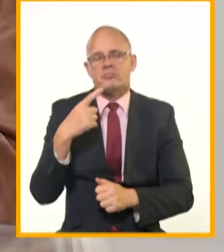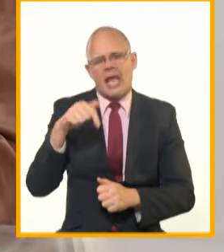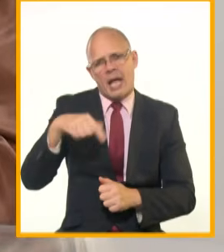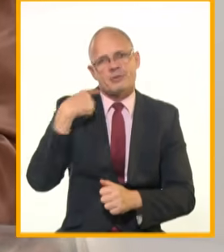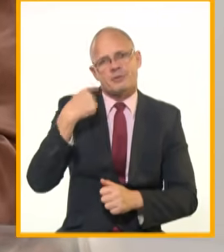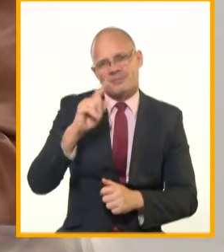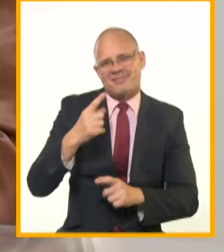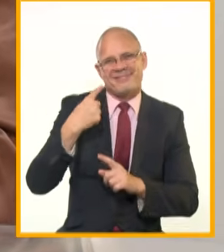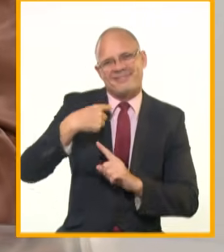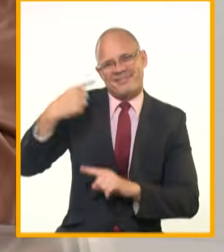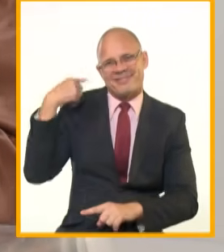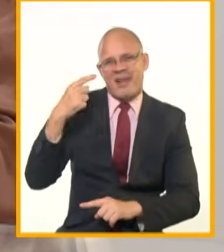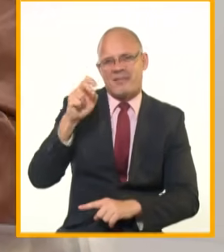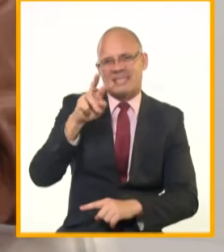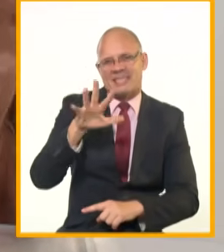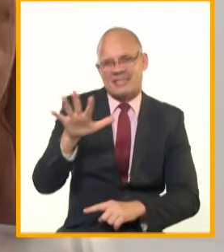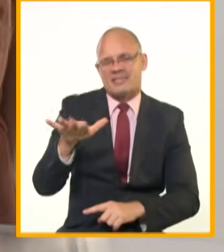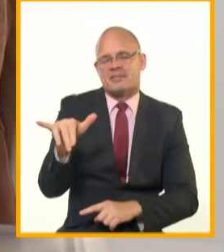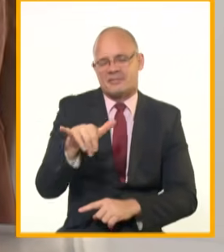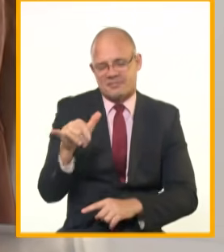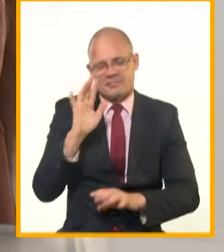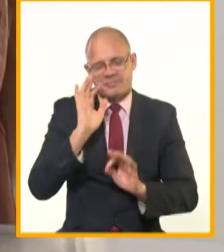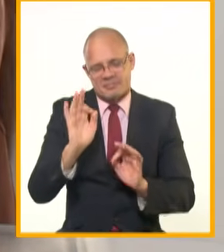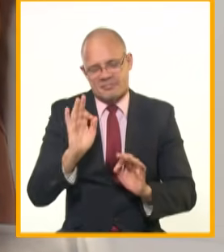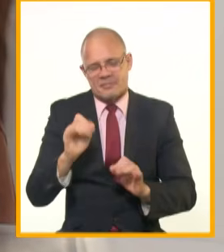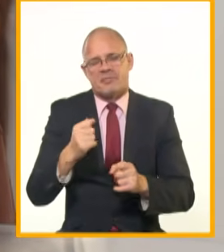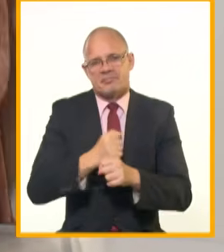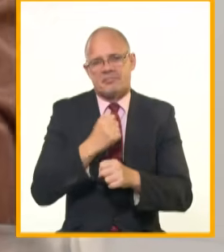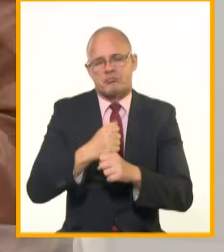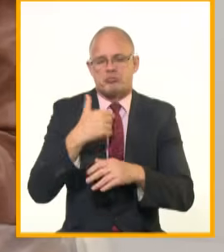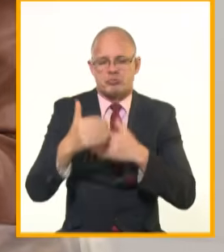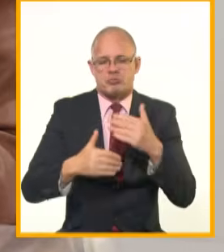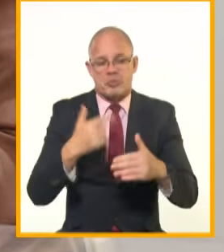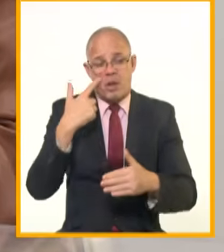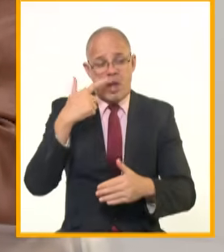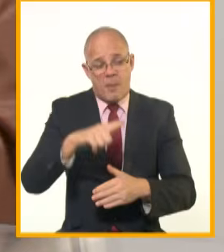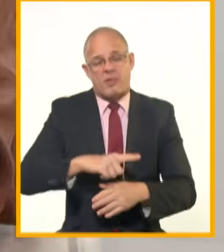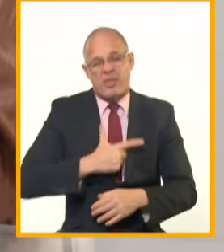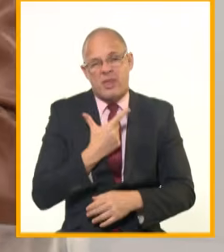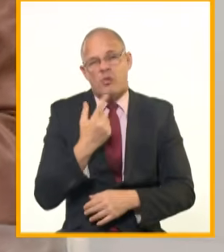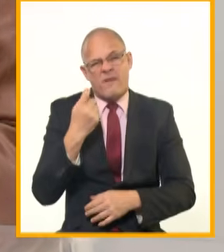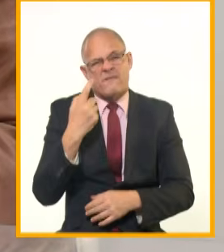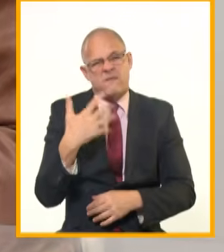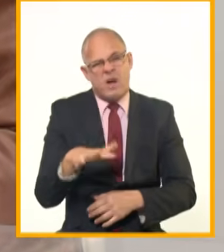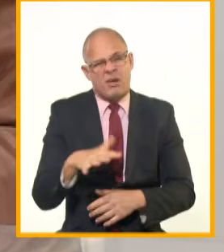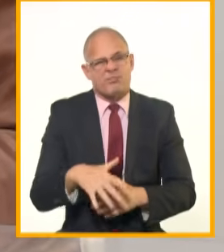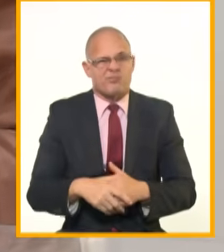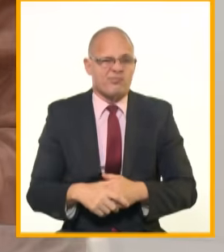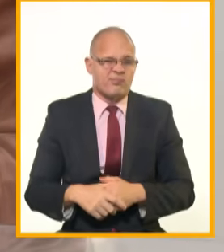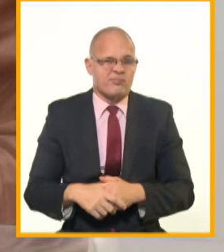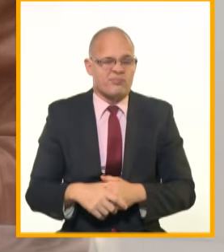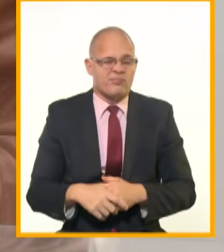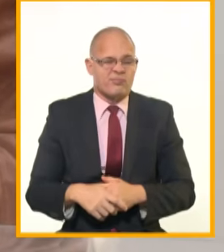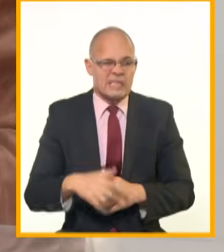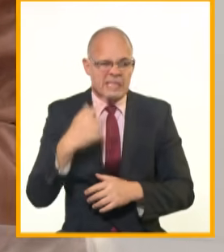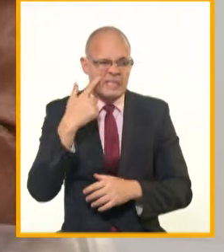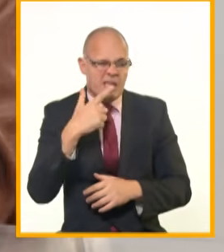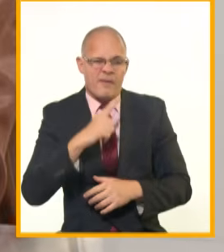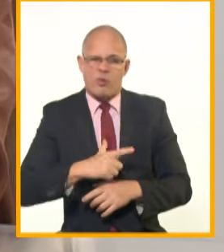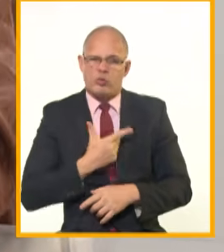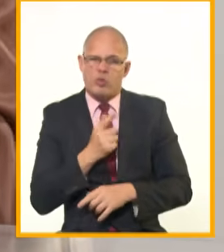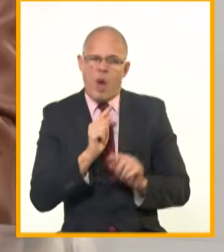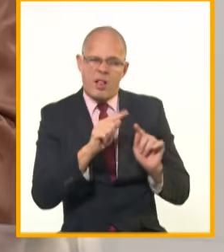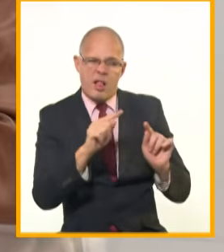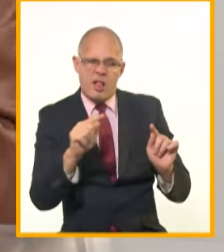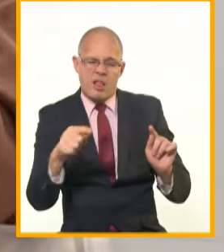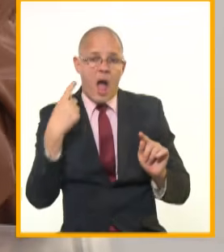estado haciendo acciones. Yo creo que la cultura es una deuda que tenemos en la infraestructura de los centros culturales. El año pasado